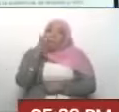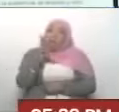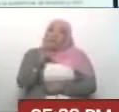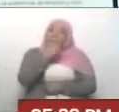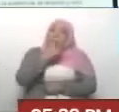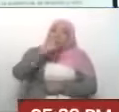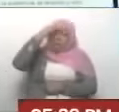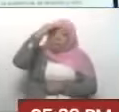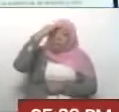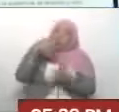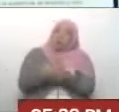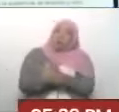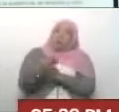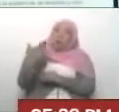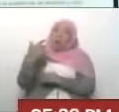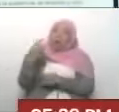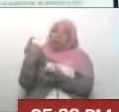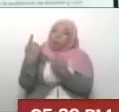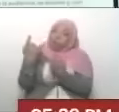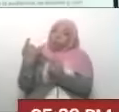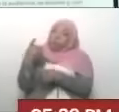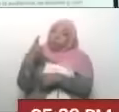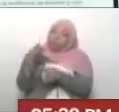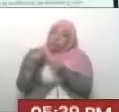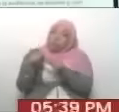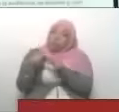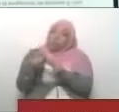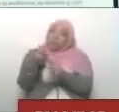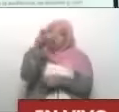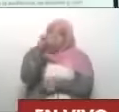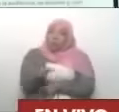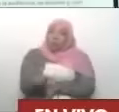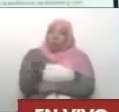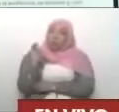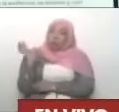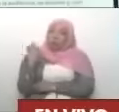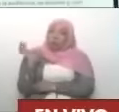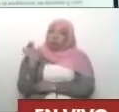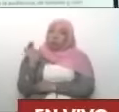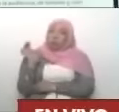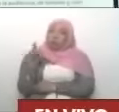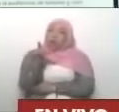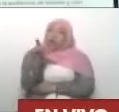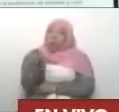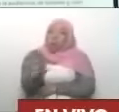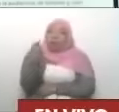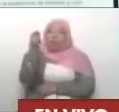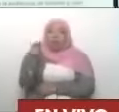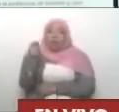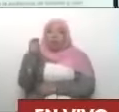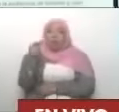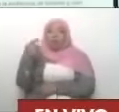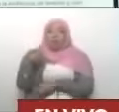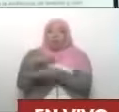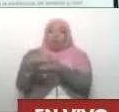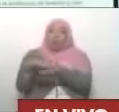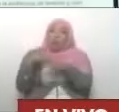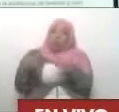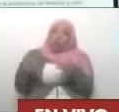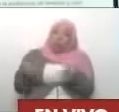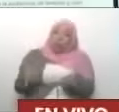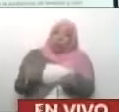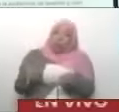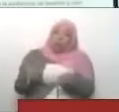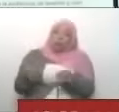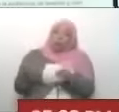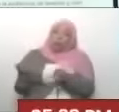sociales a los niños. Bajo la intensa presión de un senador republicano, que dice Josh Hawley, Mark Zuckerberg, en un gesto inusual, se puso